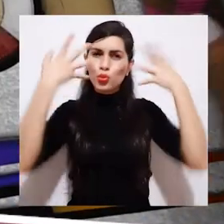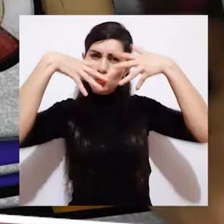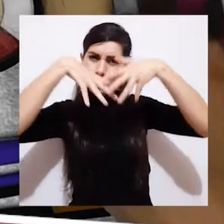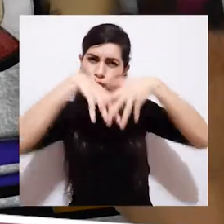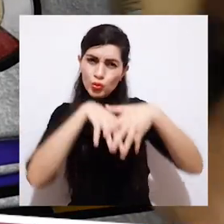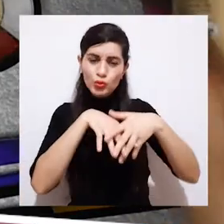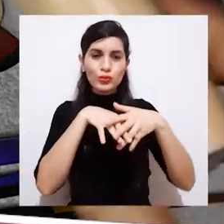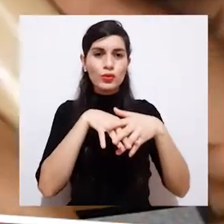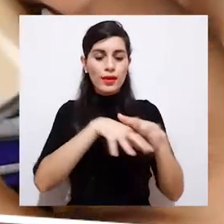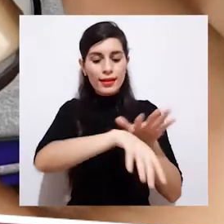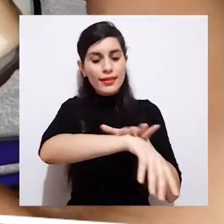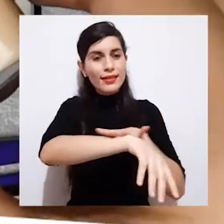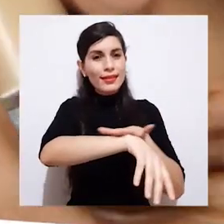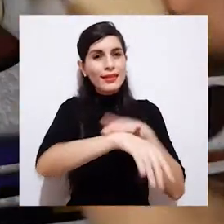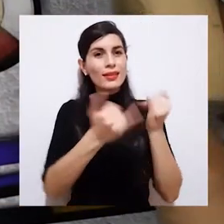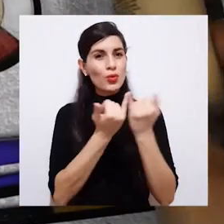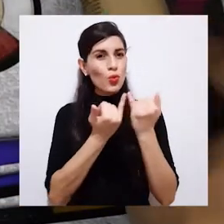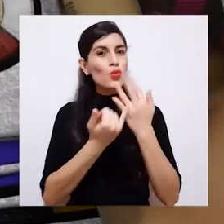más al tono de piel.